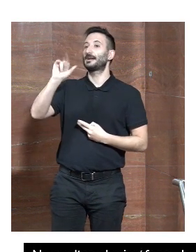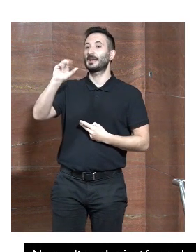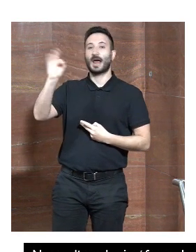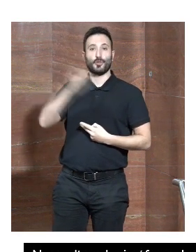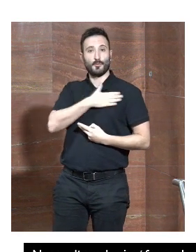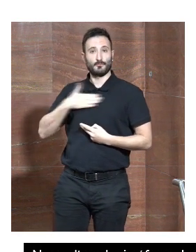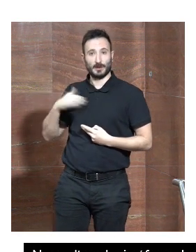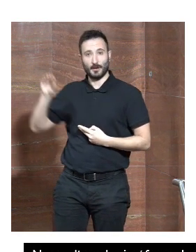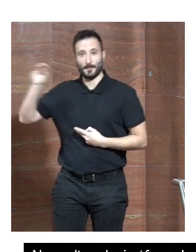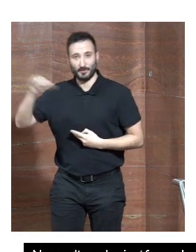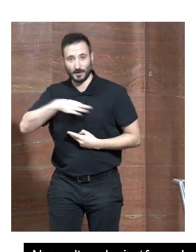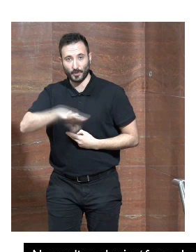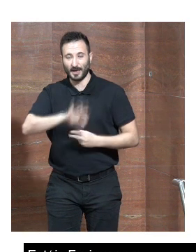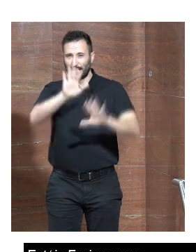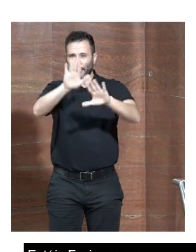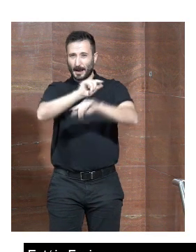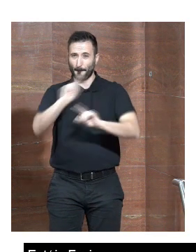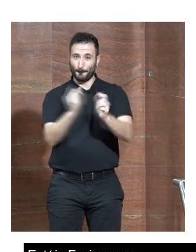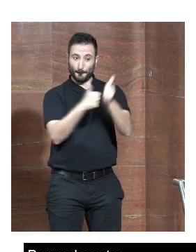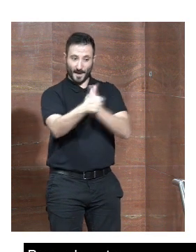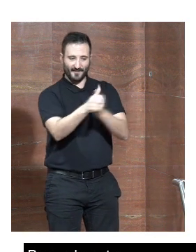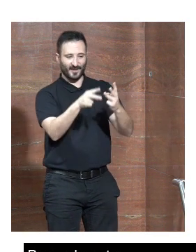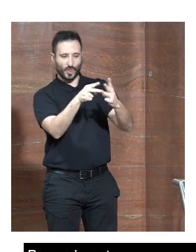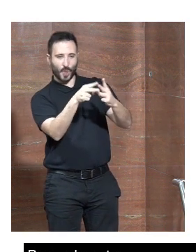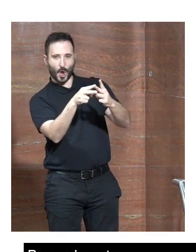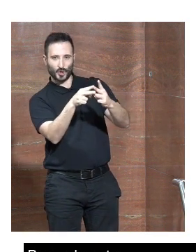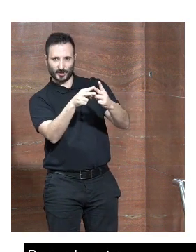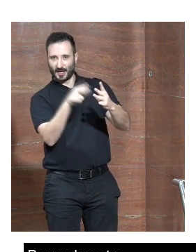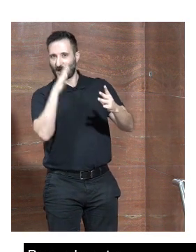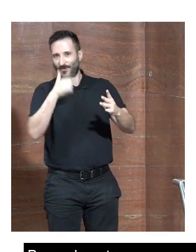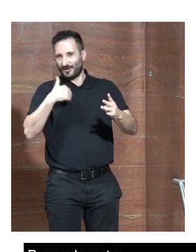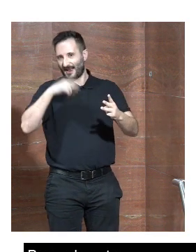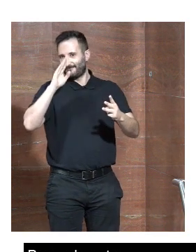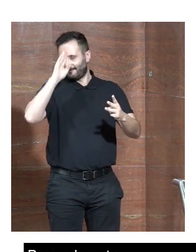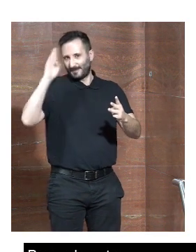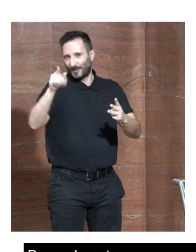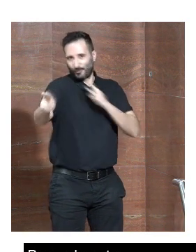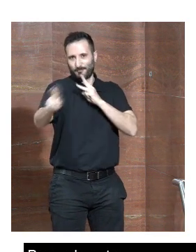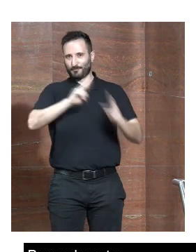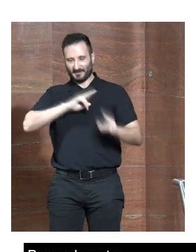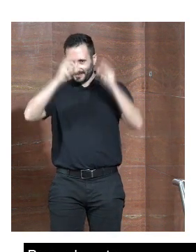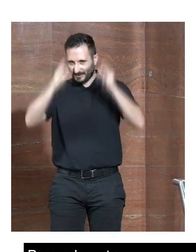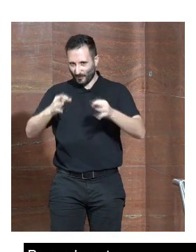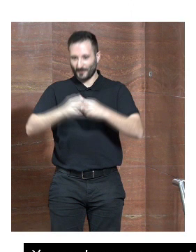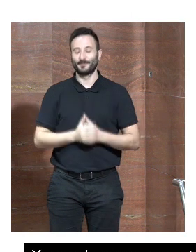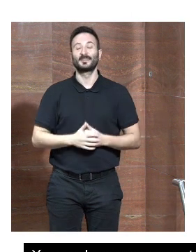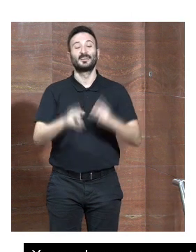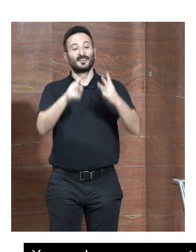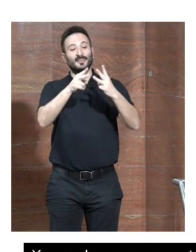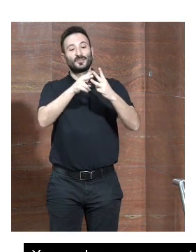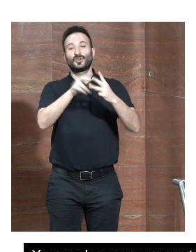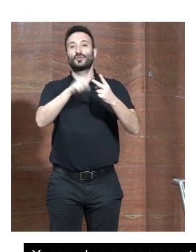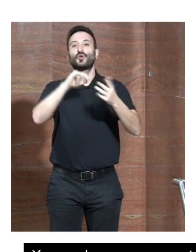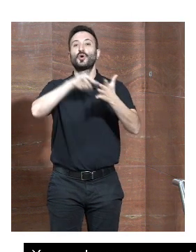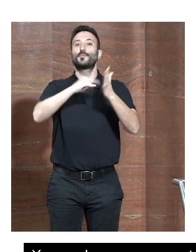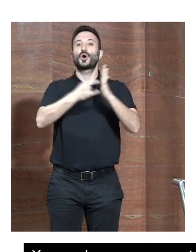aprovecho y me cuelo. Sí, pero primero te hago las otras 2 que, vale. Tío, ya te las hago porque las vas a contestar tú. Vale. ¿Hay proyectos